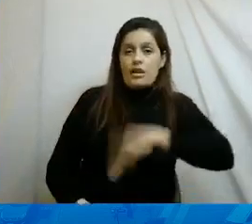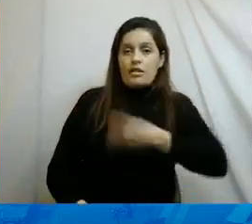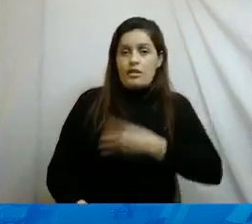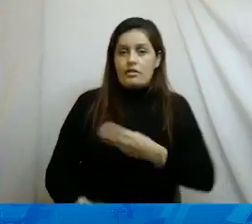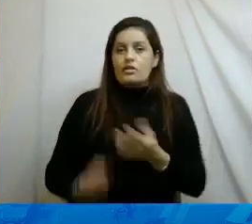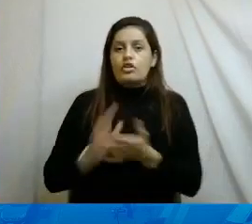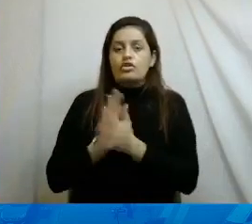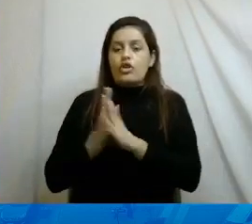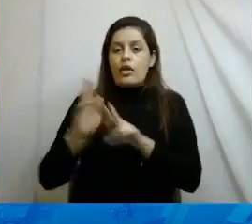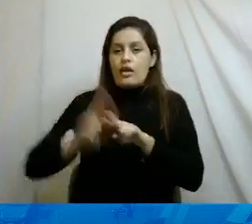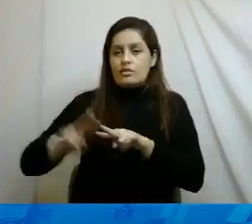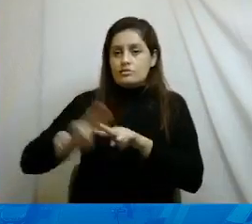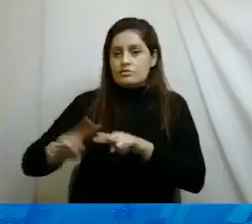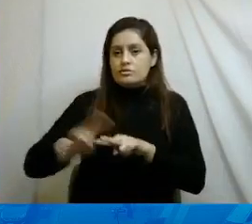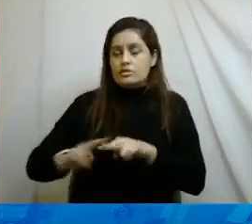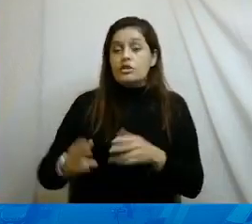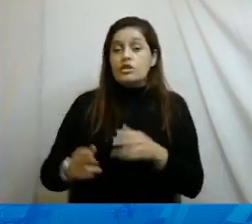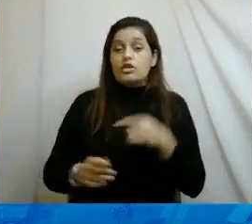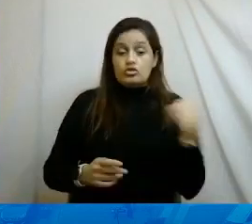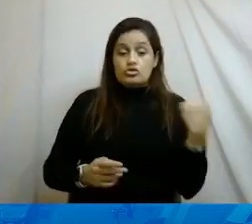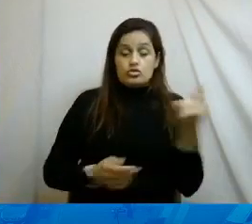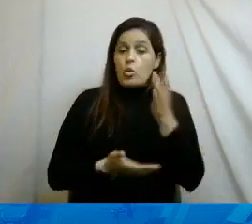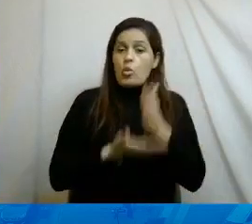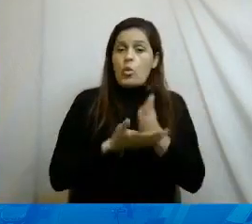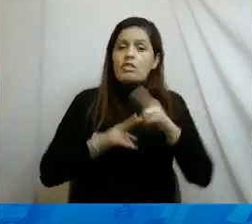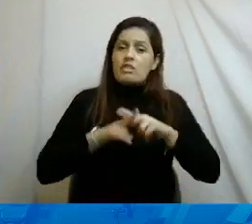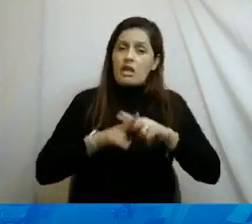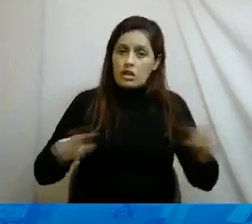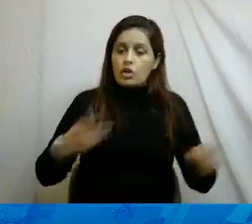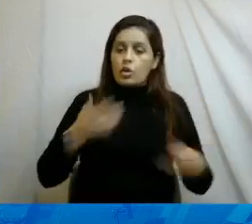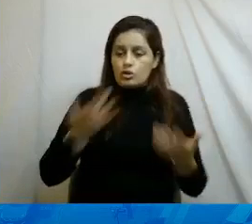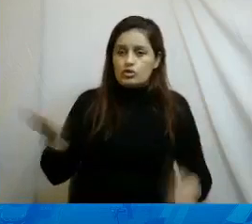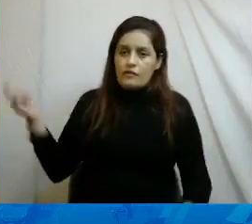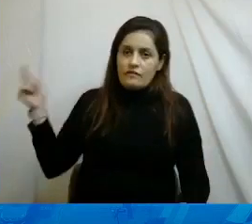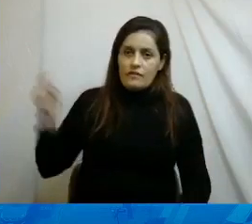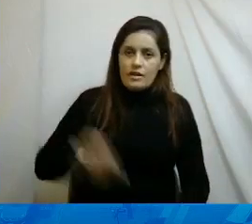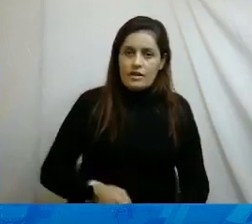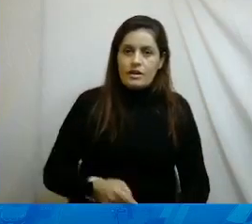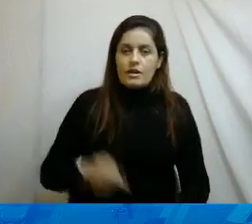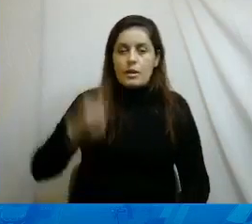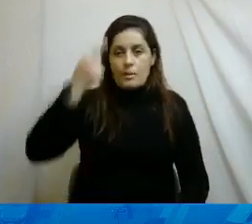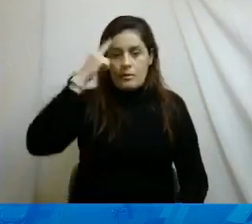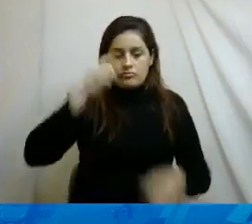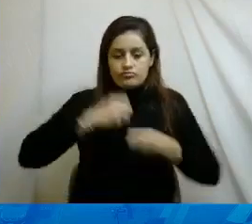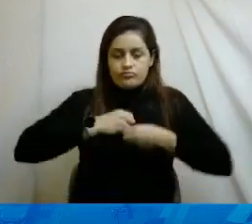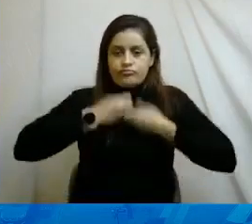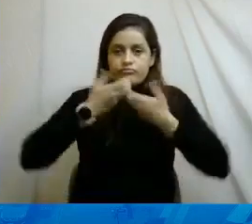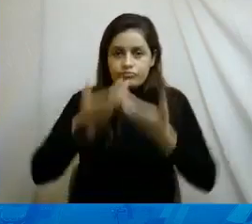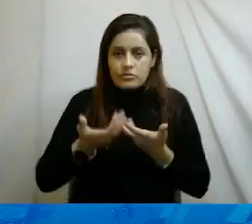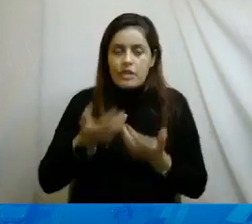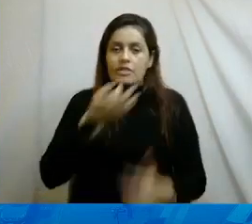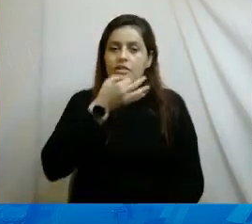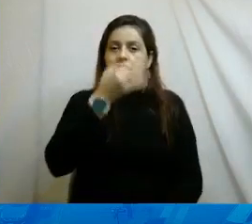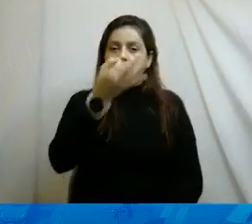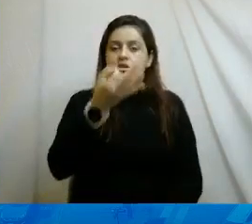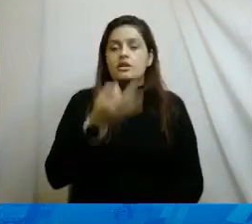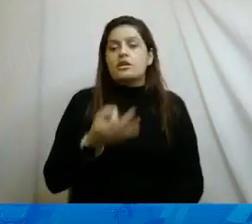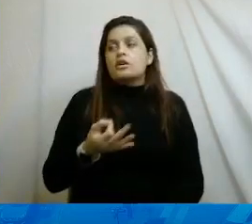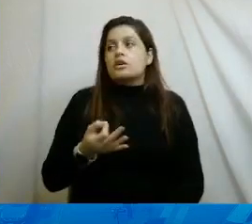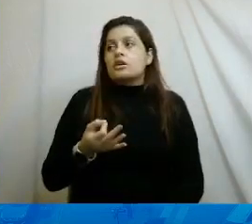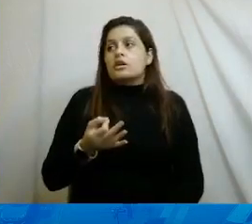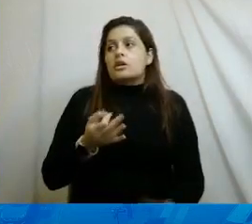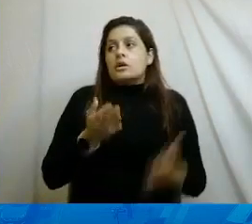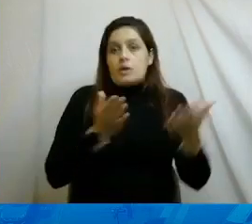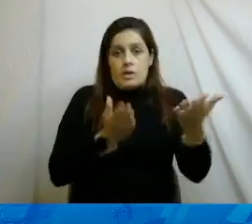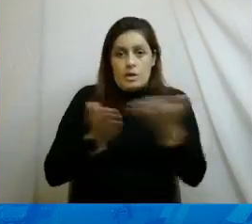realizando. Y como comunidad estamos tranquilos, por eso estamos acá presentes el día de hoy, para poder expresar nuestro sentir y dejar invitados